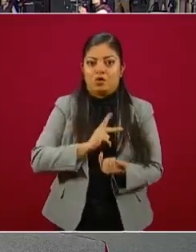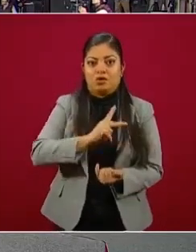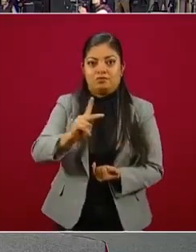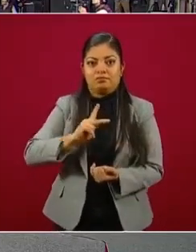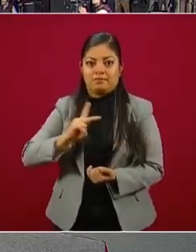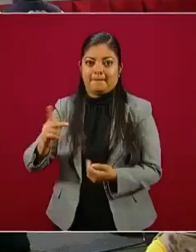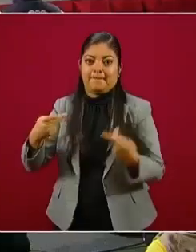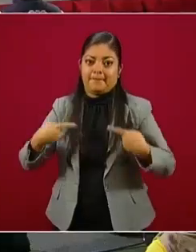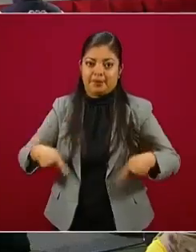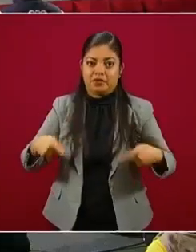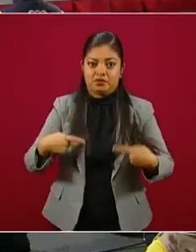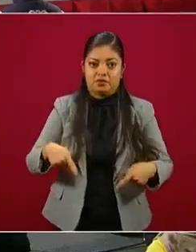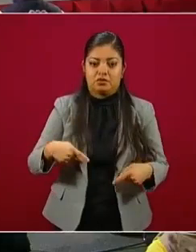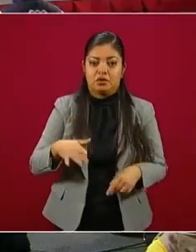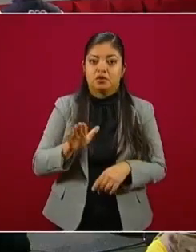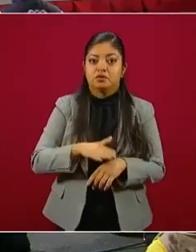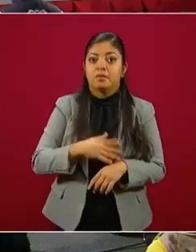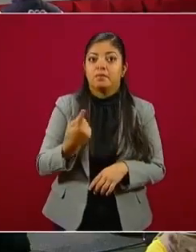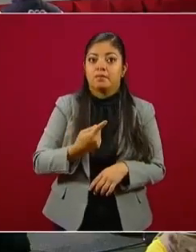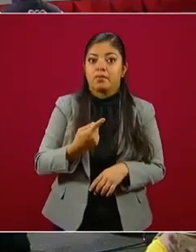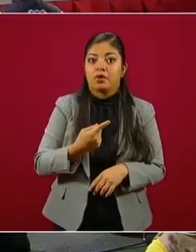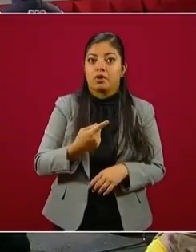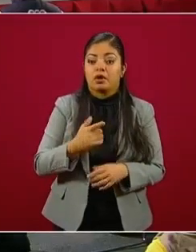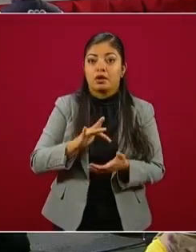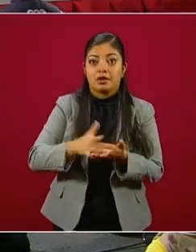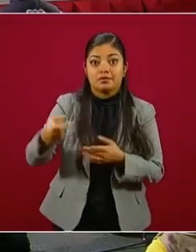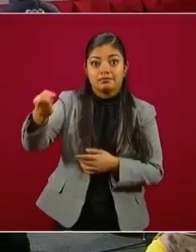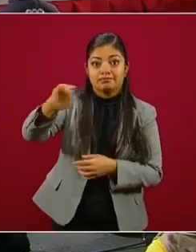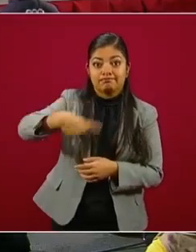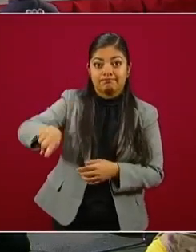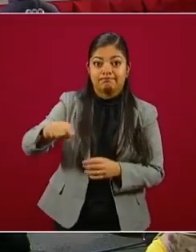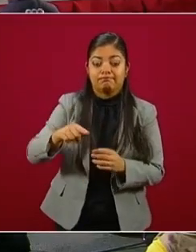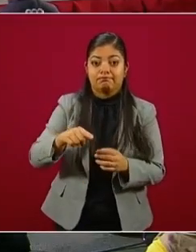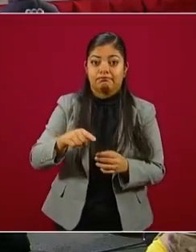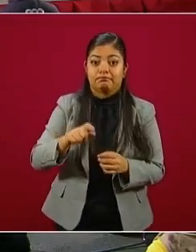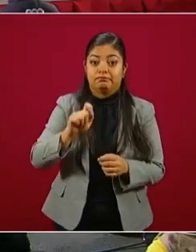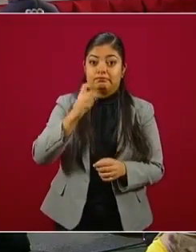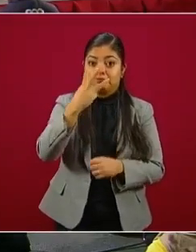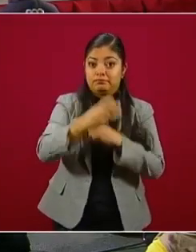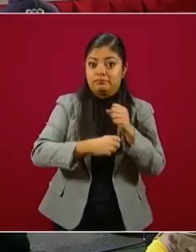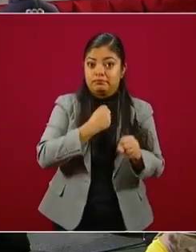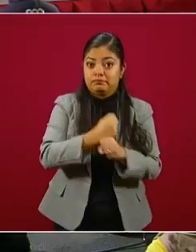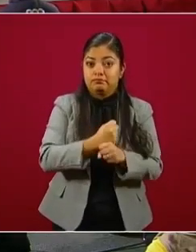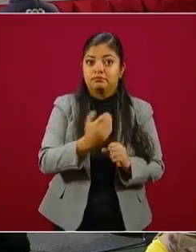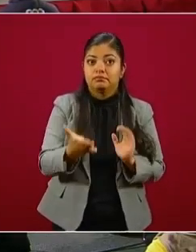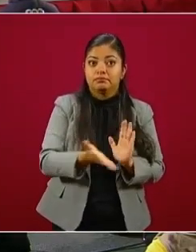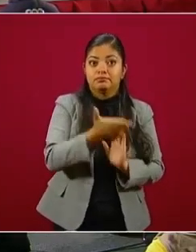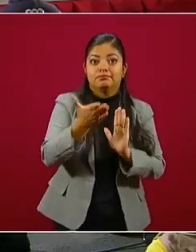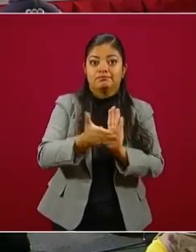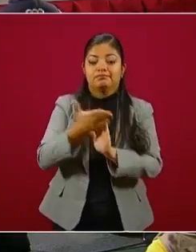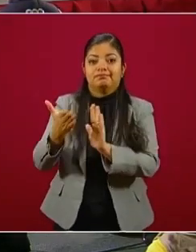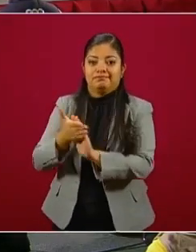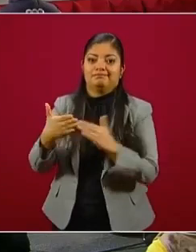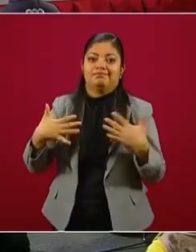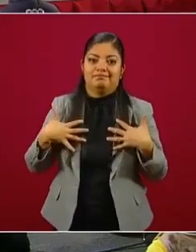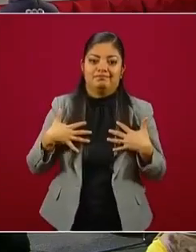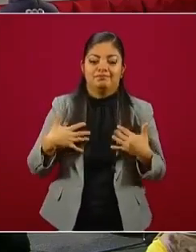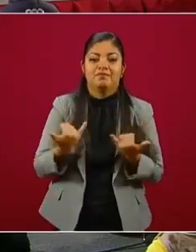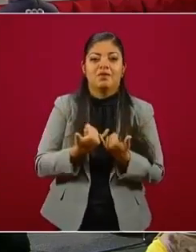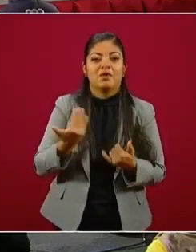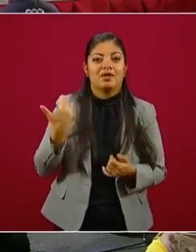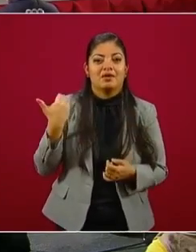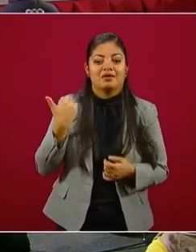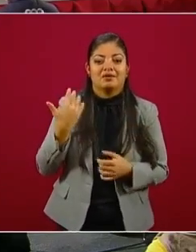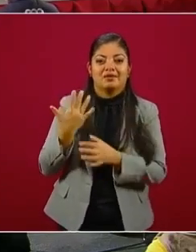de mexicanos que hemos construido esta obra en 23 años, es que, como decía el canciller Marcelo Ebrard,